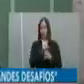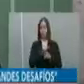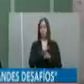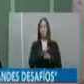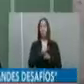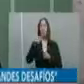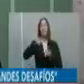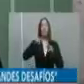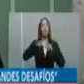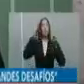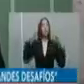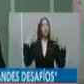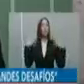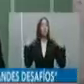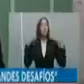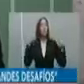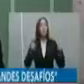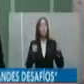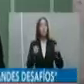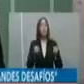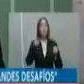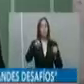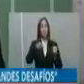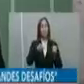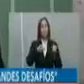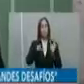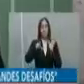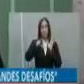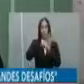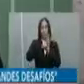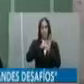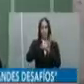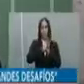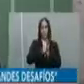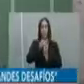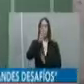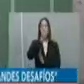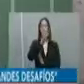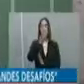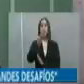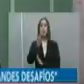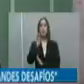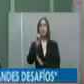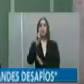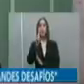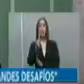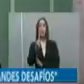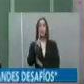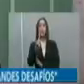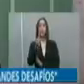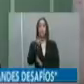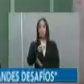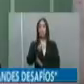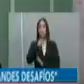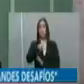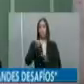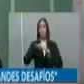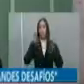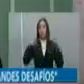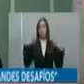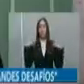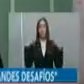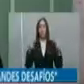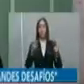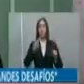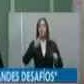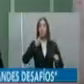restricciones económicas que tendrían muchas personas y poder subsanarlas. Ya luego quedarían 100 mil millones para las nuevas autoridades y que